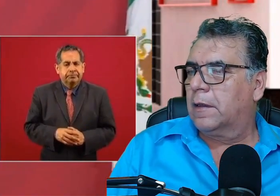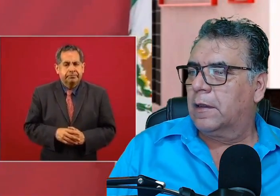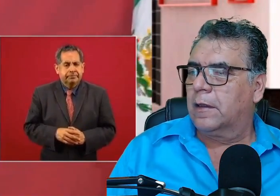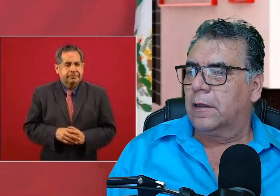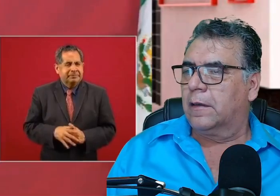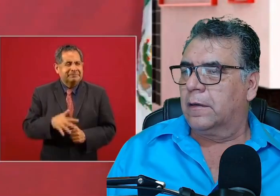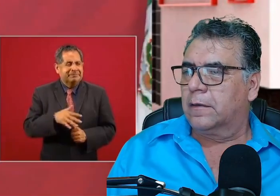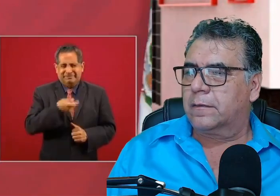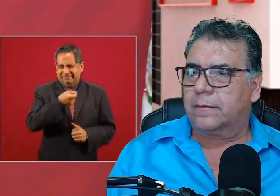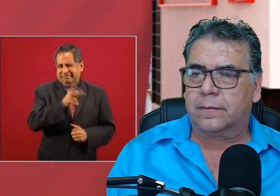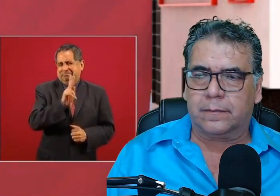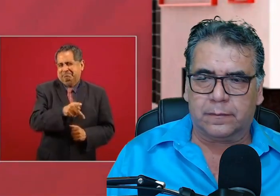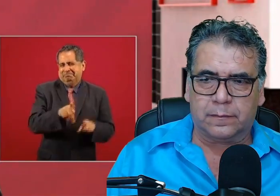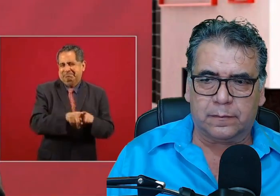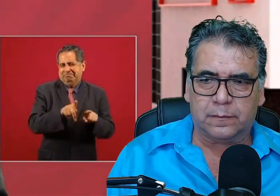pandemia,